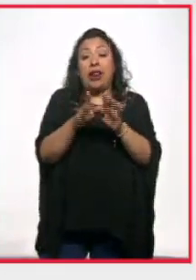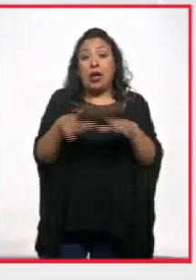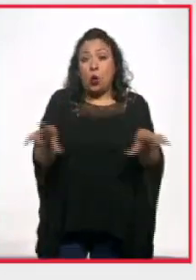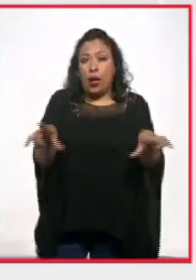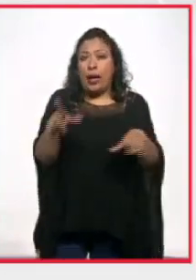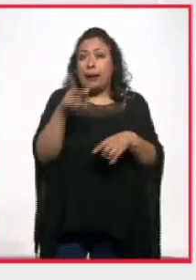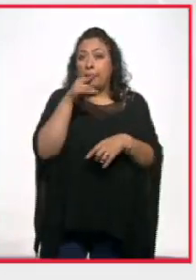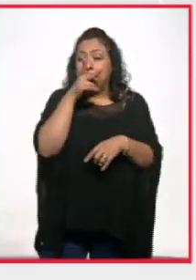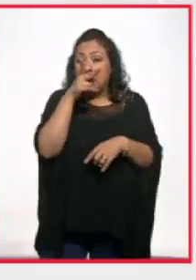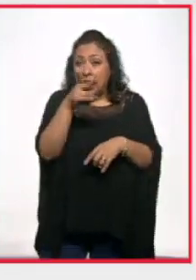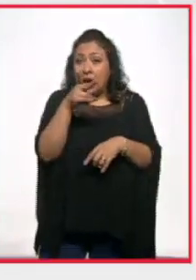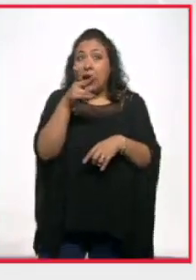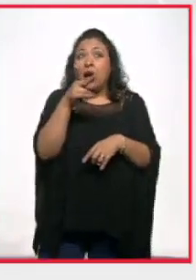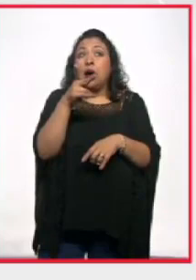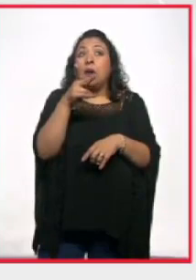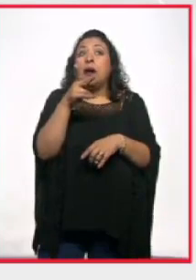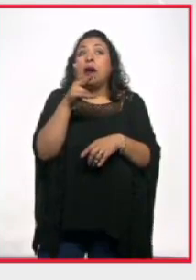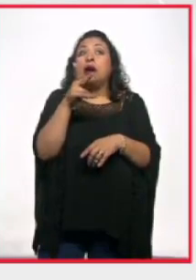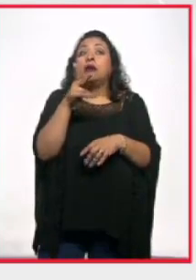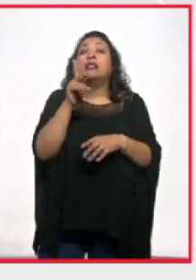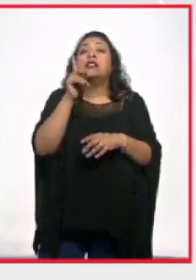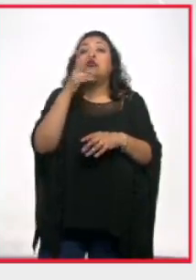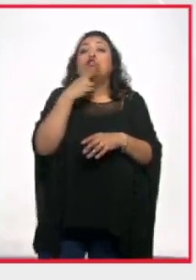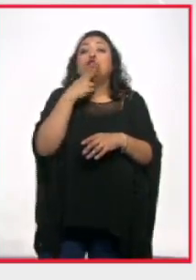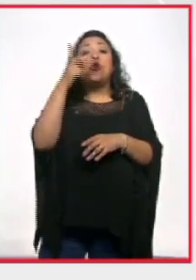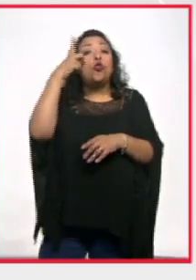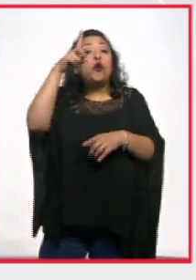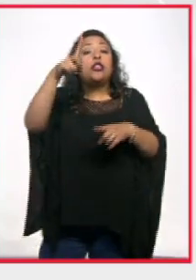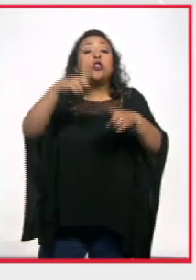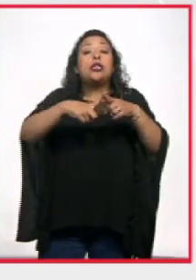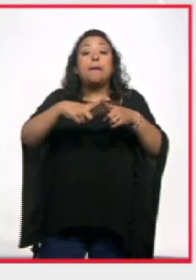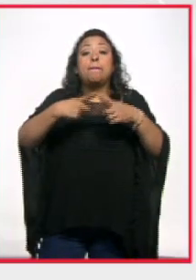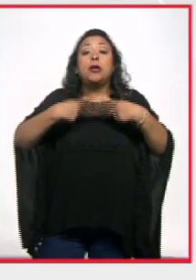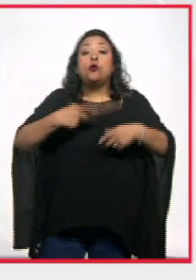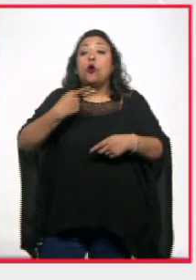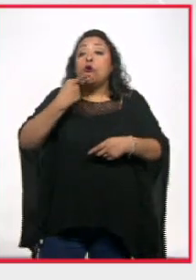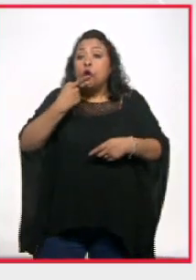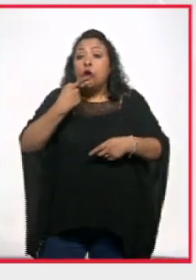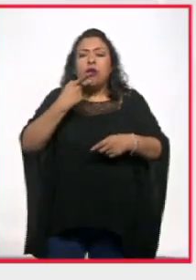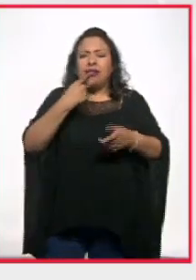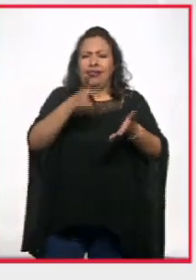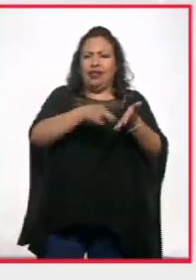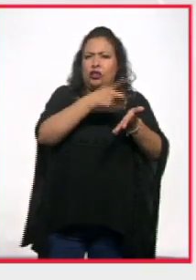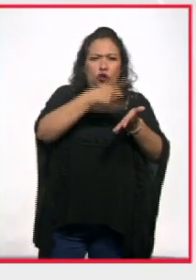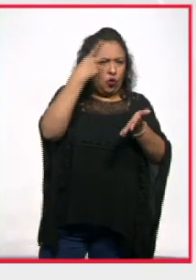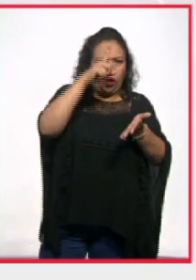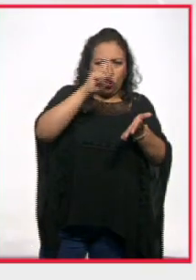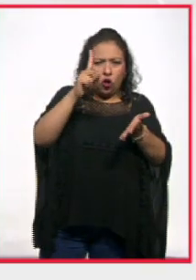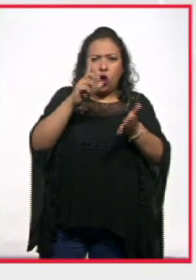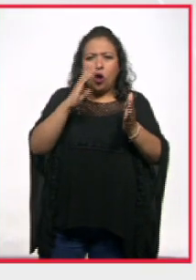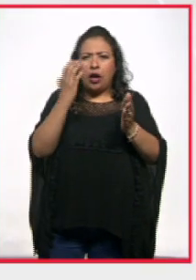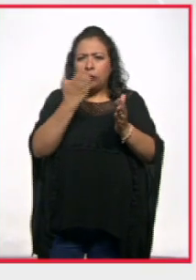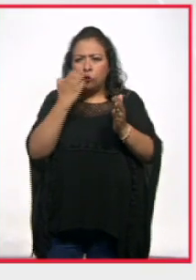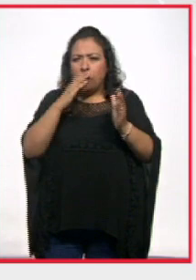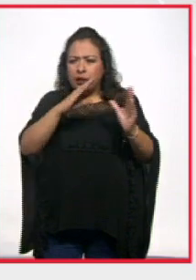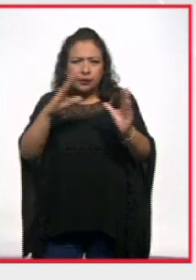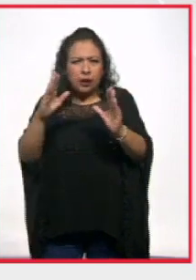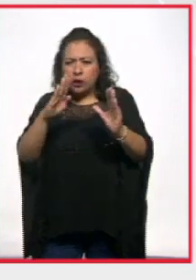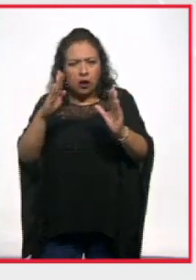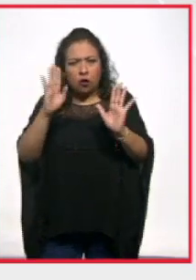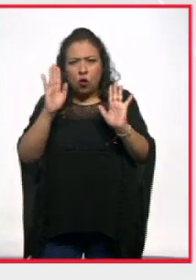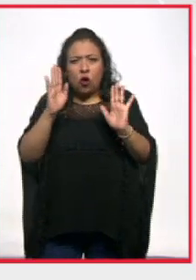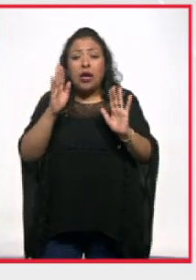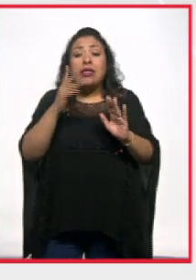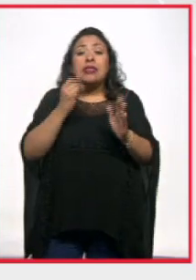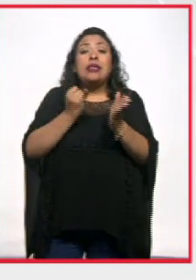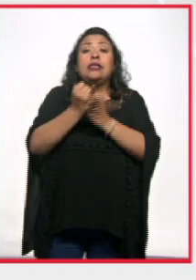las palabras son nuestras, son de los hablantes, no de los diccionarios, no de las academias. Nosotros somos los que podemos hacer con ellas lo que